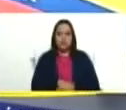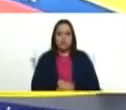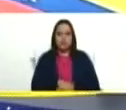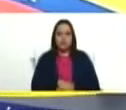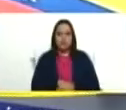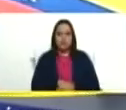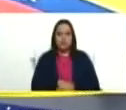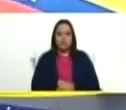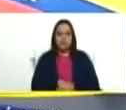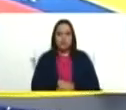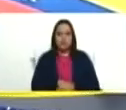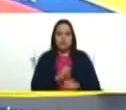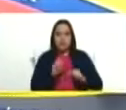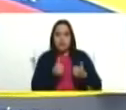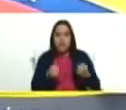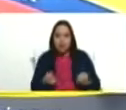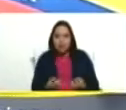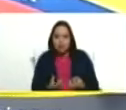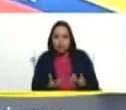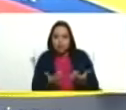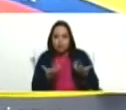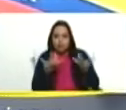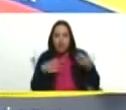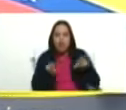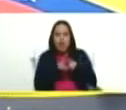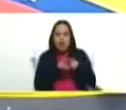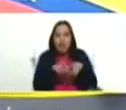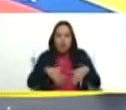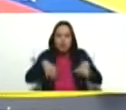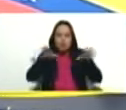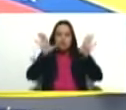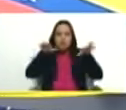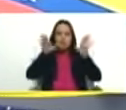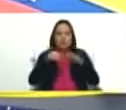desde la ceniza, como el ave fénix, a emerger.